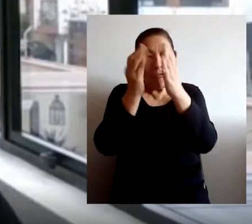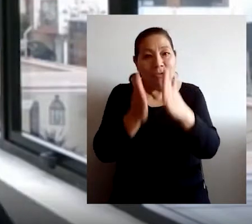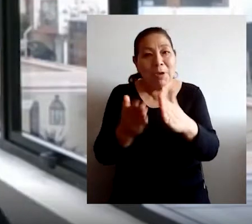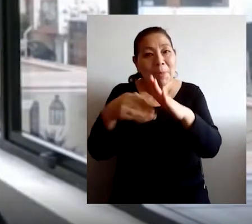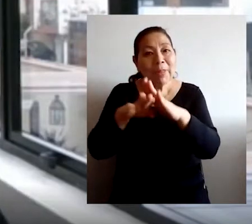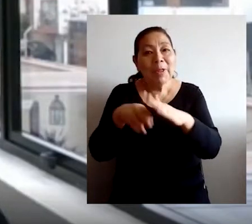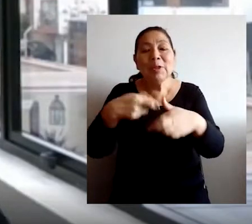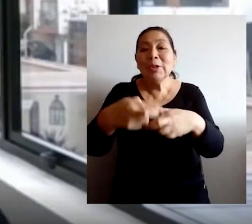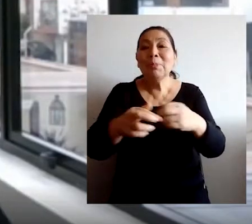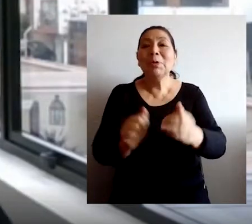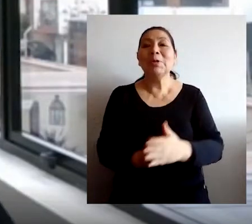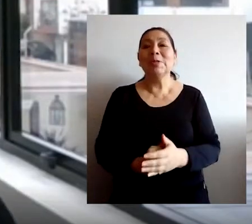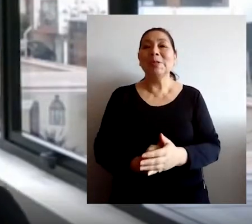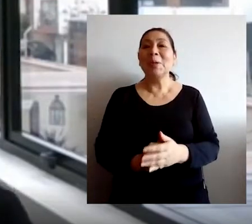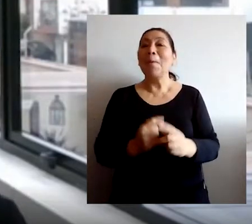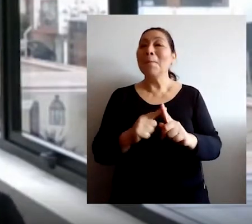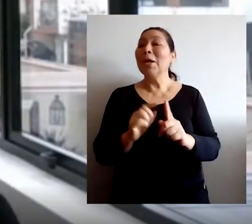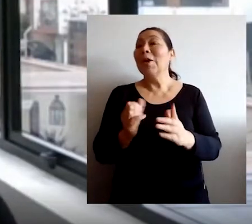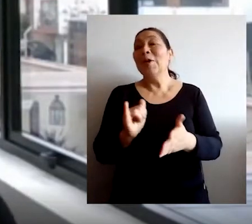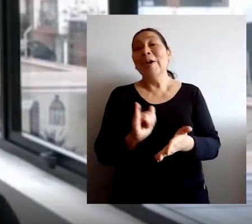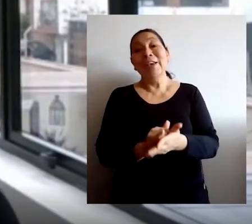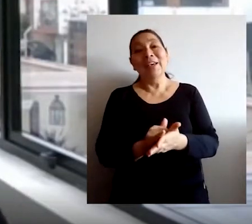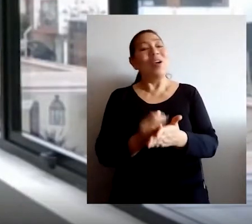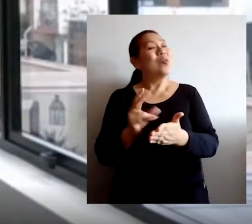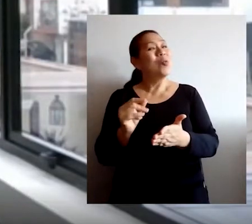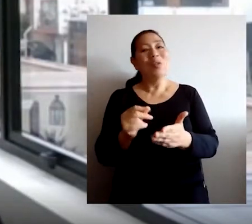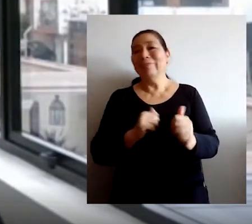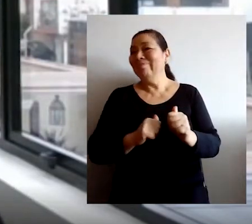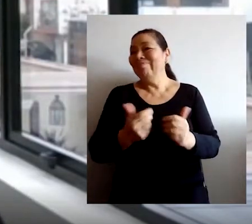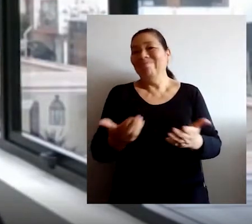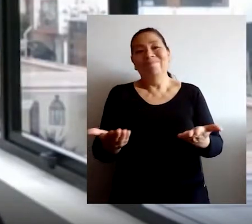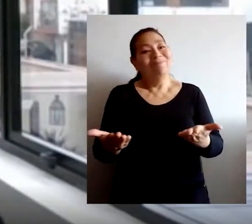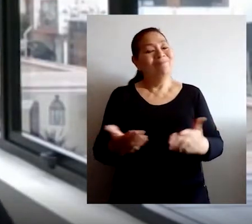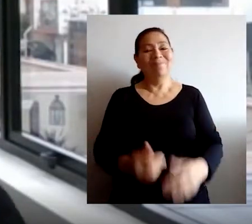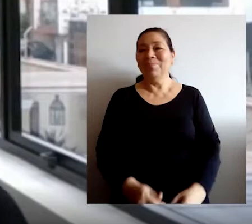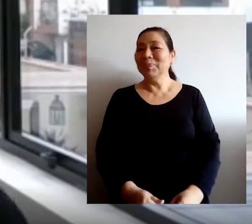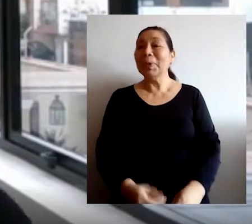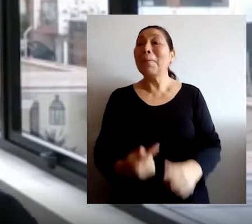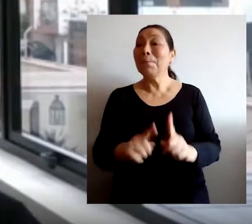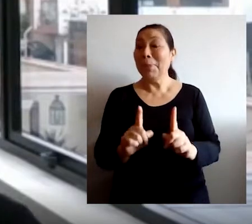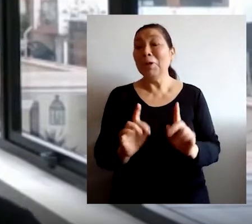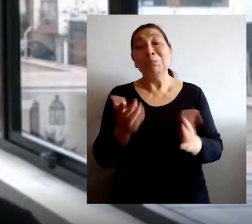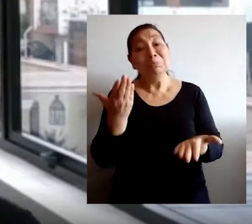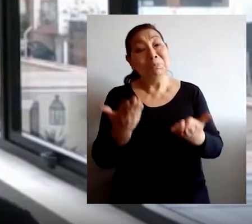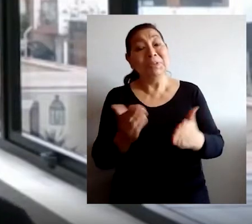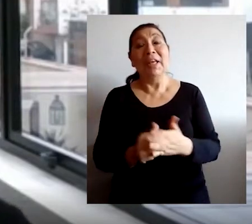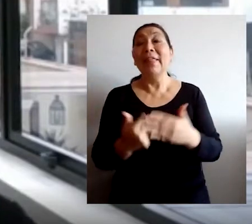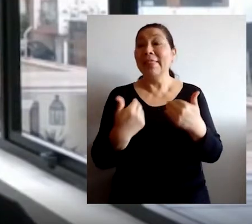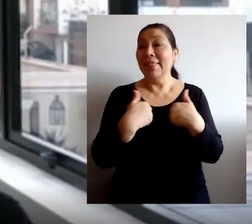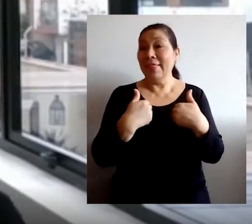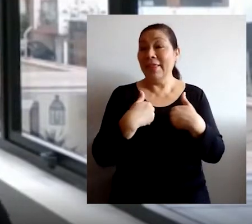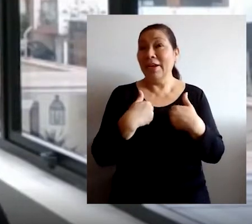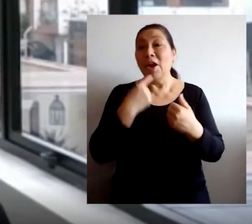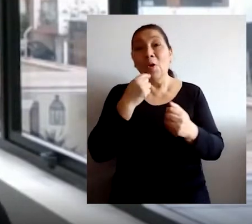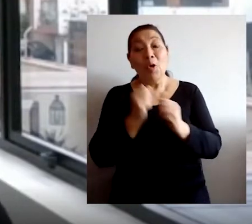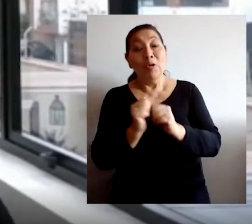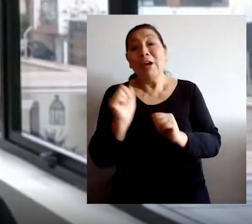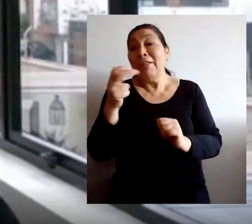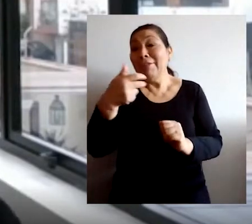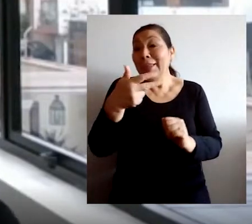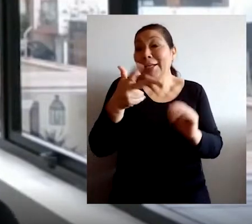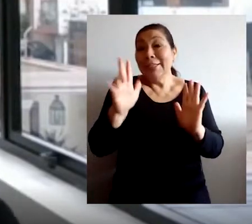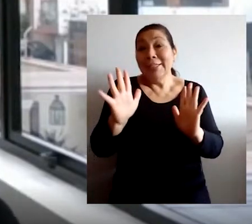firme dentro del proceso y que obviamente no afectan el mérito. Pero de repente la sala tiene fortuna con el